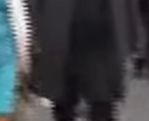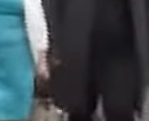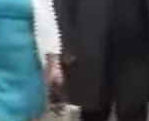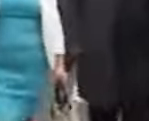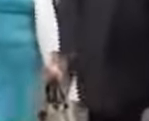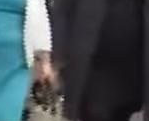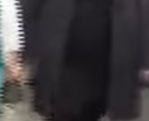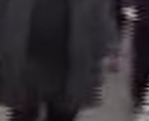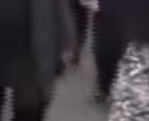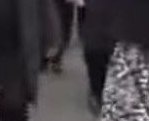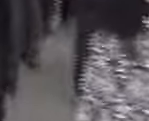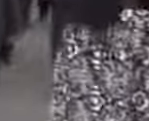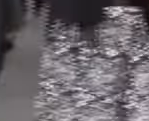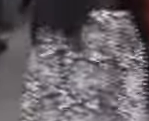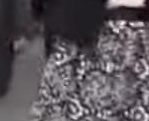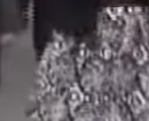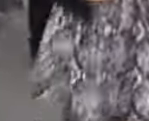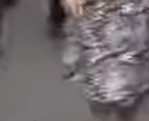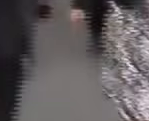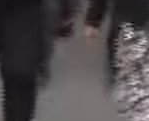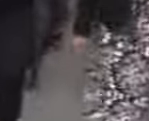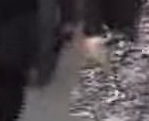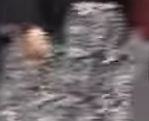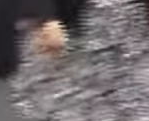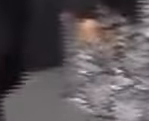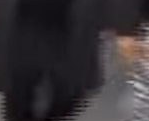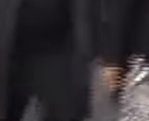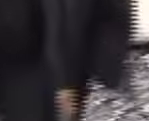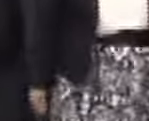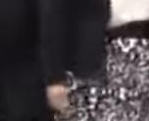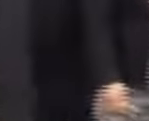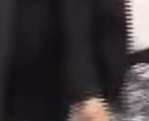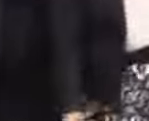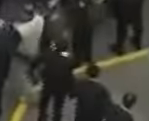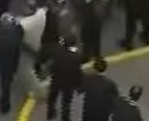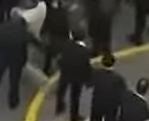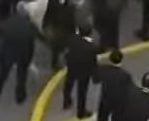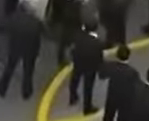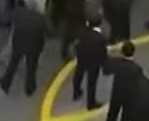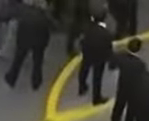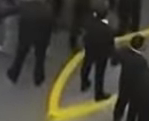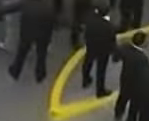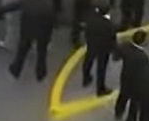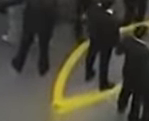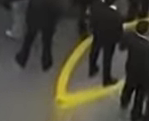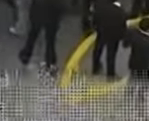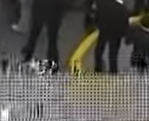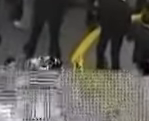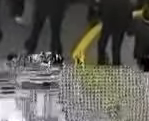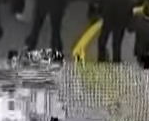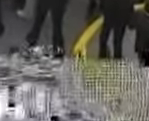los plazos y el orden que se va a dar a esta presentación. Alex, adelante.